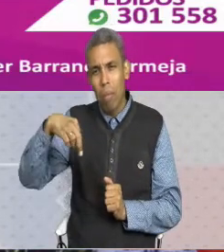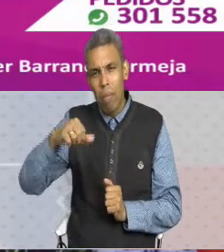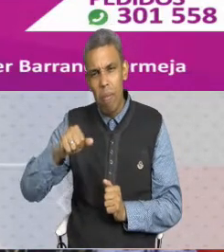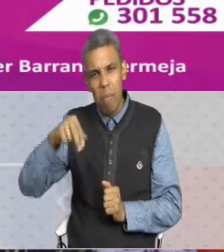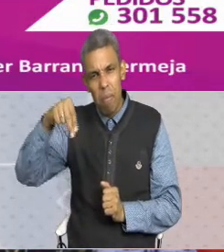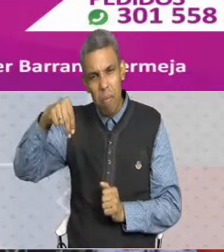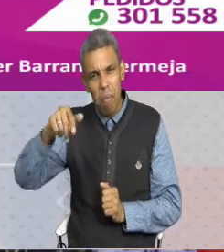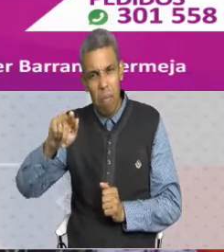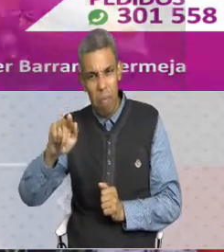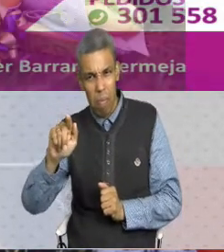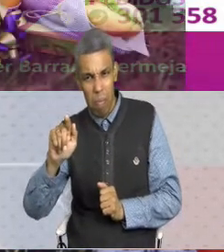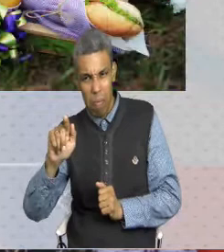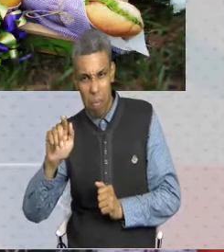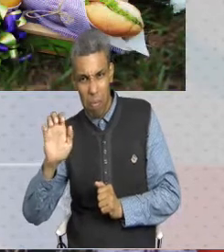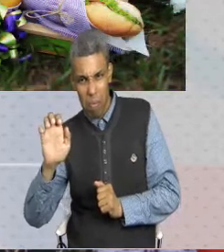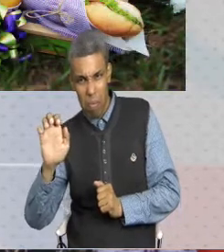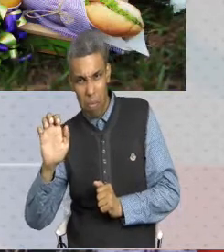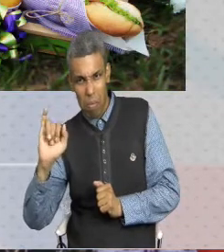deliciosos.